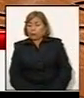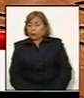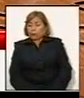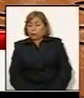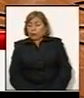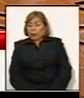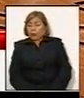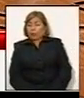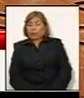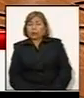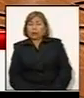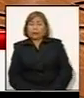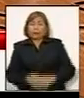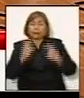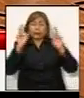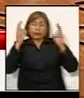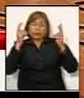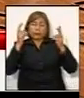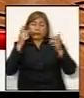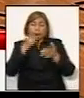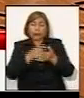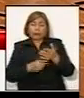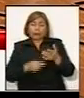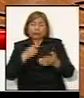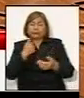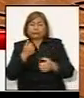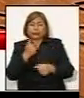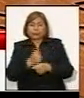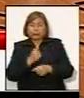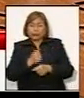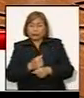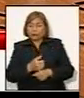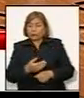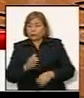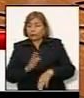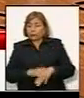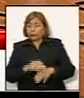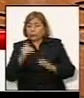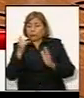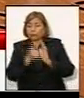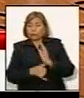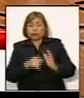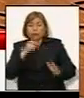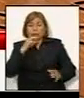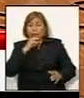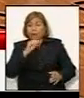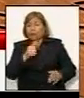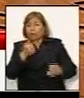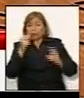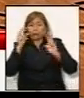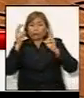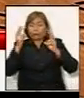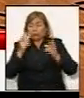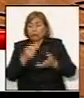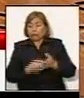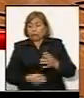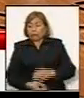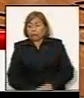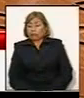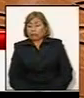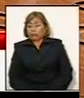qué temas ha trabajado aparte del que he mencionado sobre vivencias sobre la mujer que otros temas que otras líneas